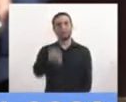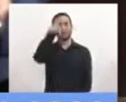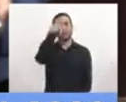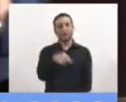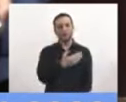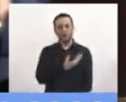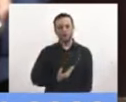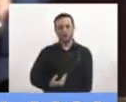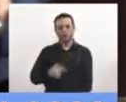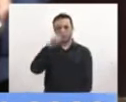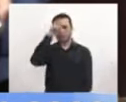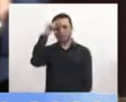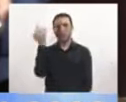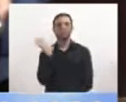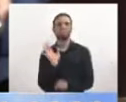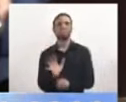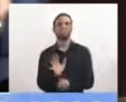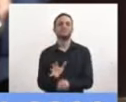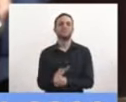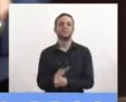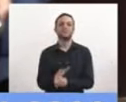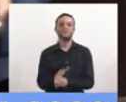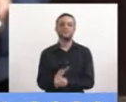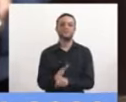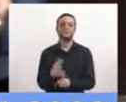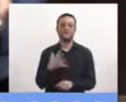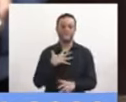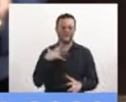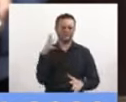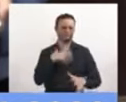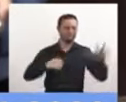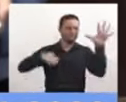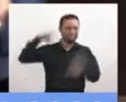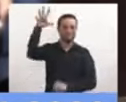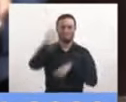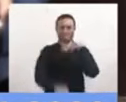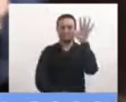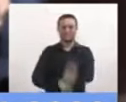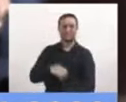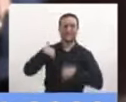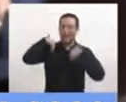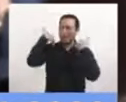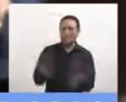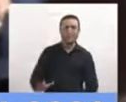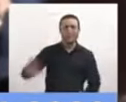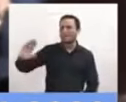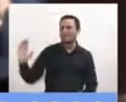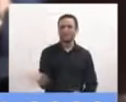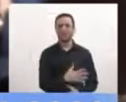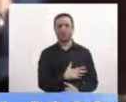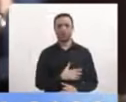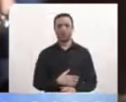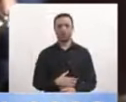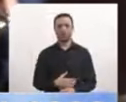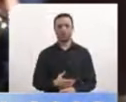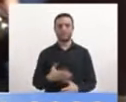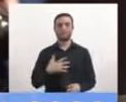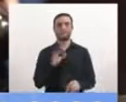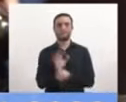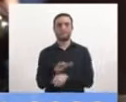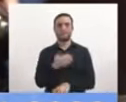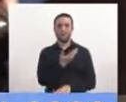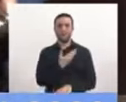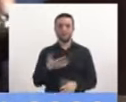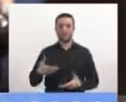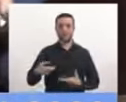está tironeado, rapiñado, desguazado. Cada parte de los que tensionan, que están cerca del